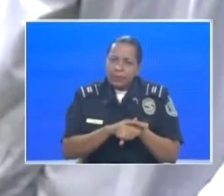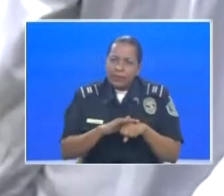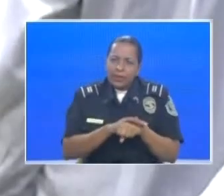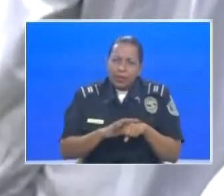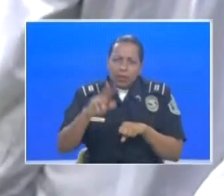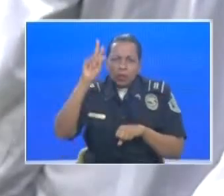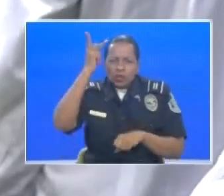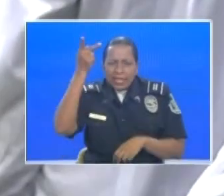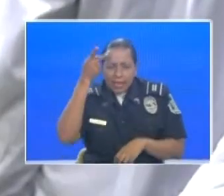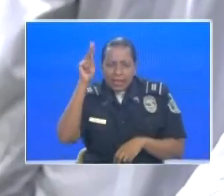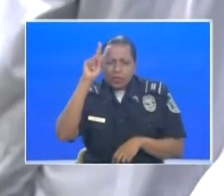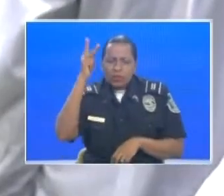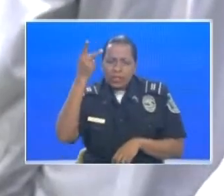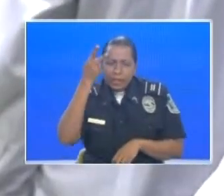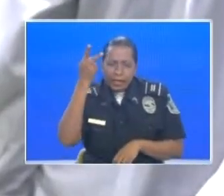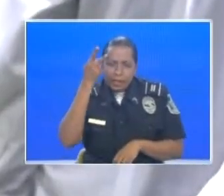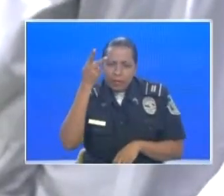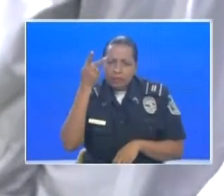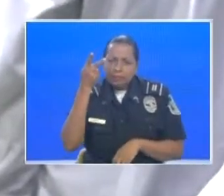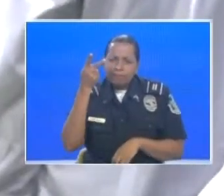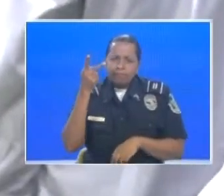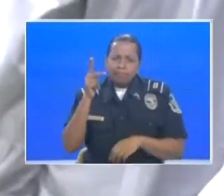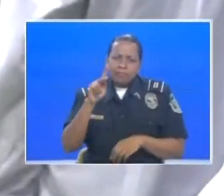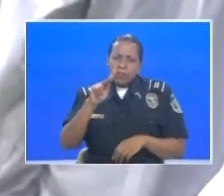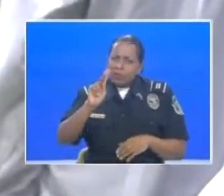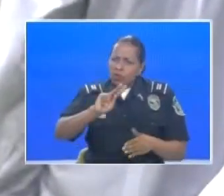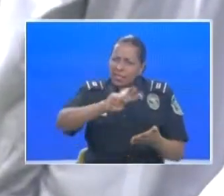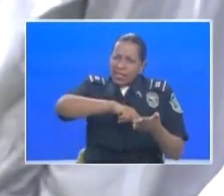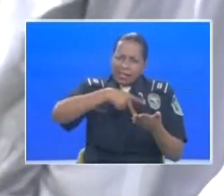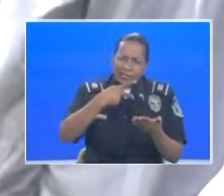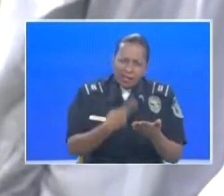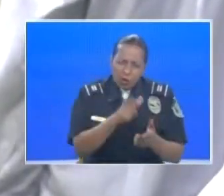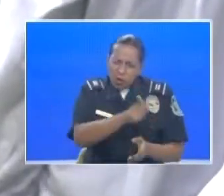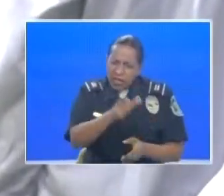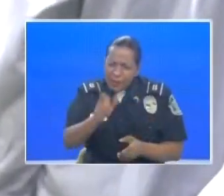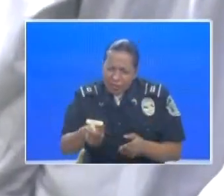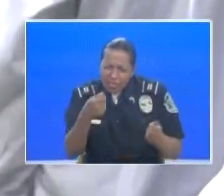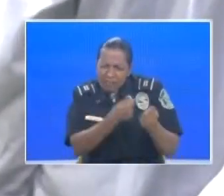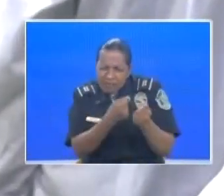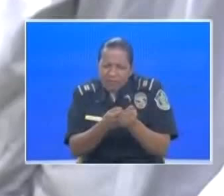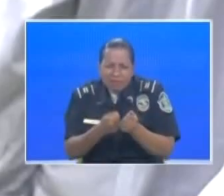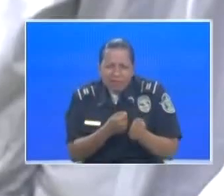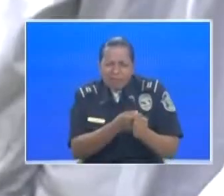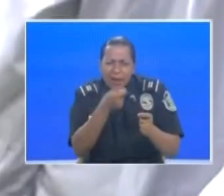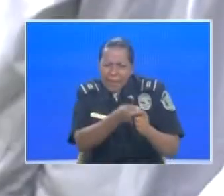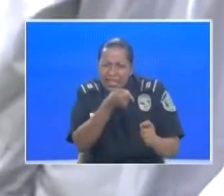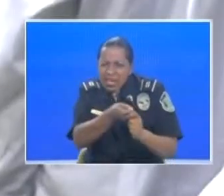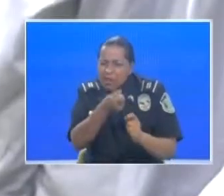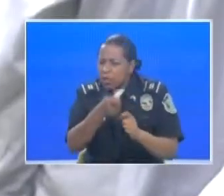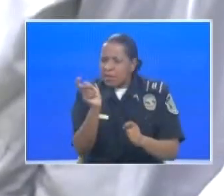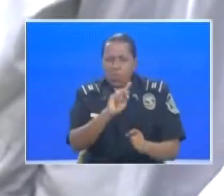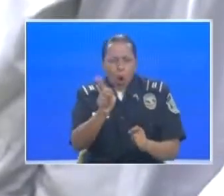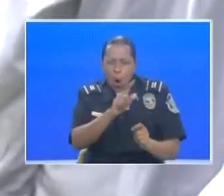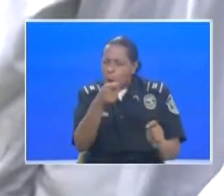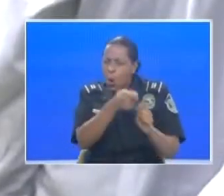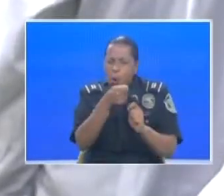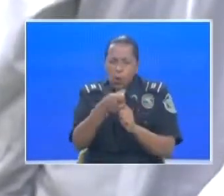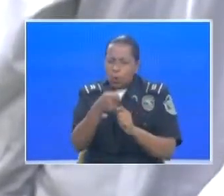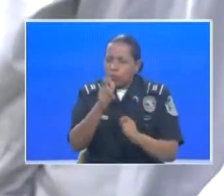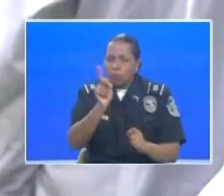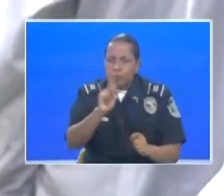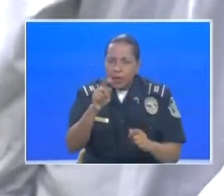por lo que le están poniendo zancadillas a la patria. A la patria no se le pone condiciones ni